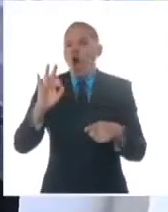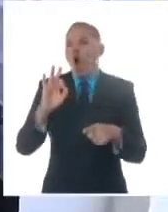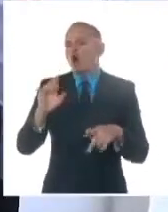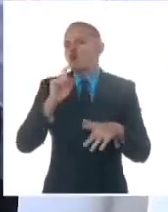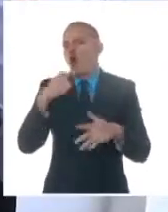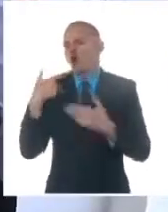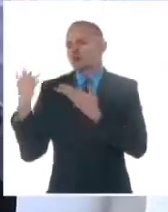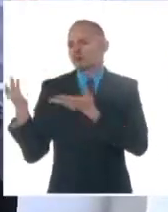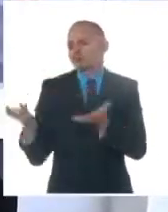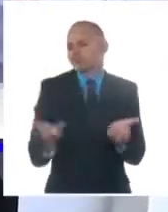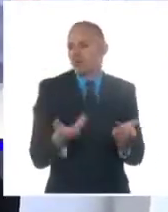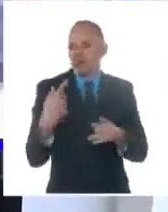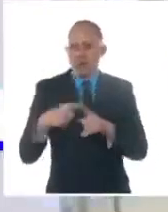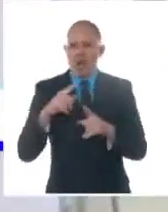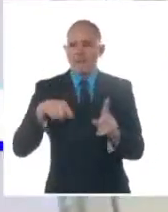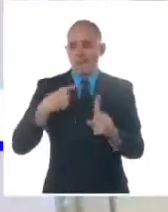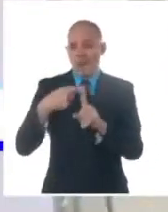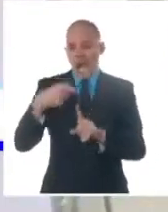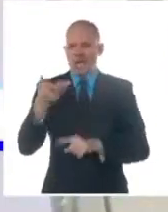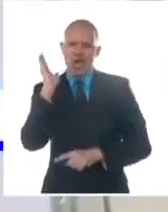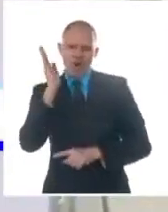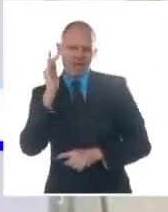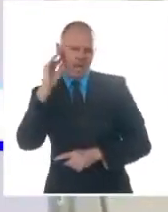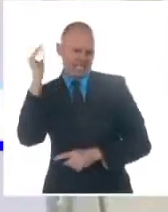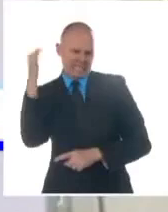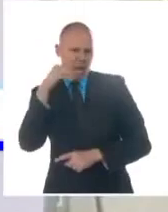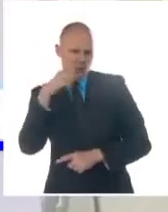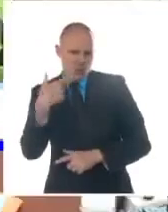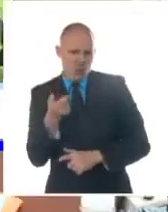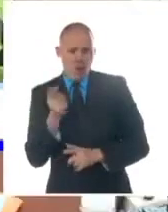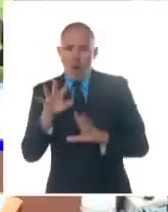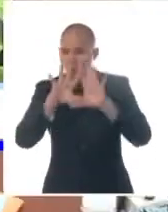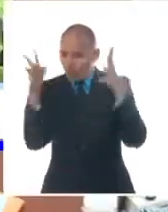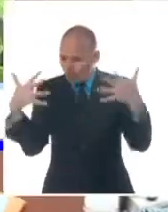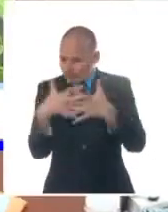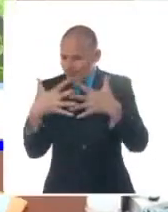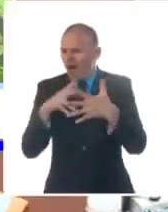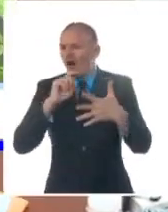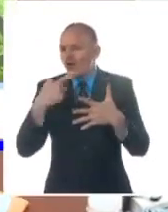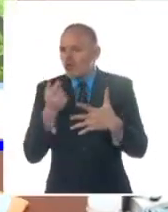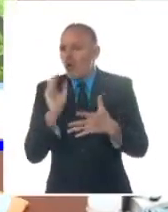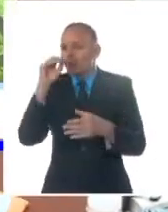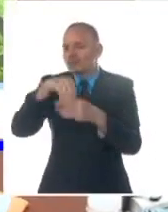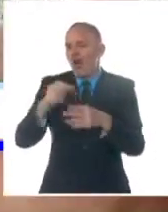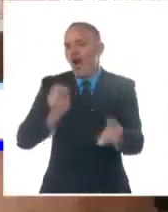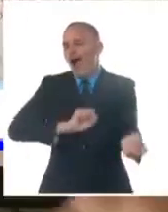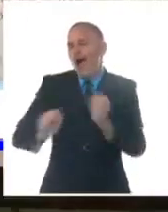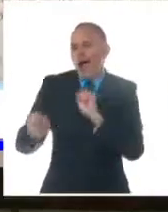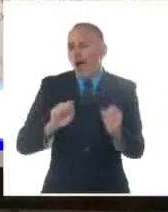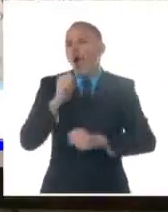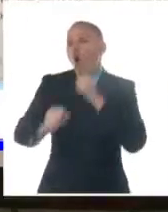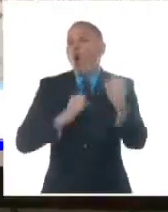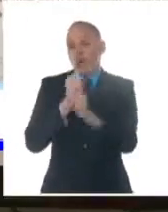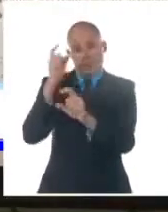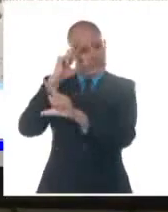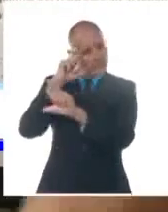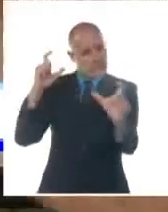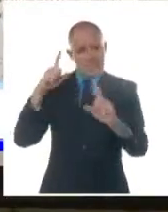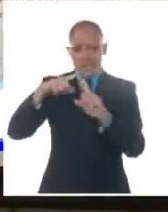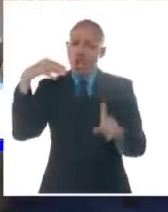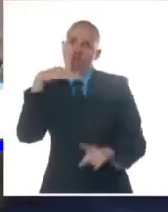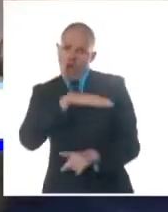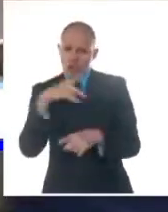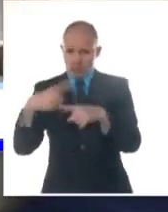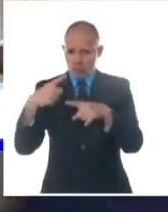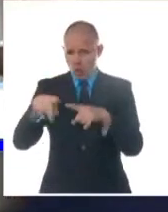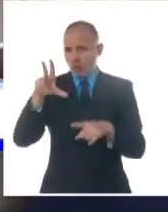además de conferencias magistrales relacionadas con la gestión de gobierno basada en ciencia, tecnología e